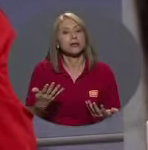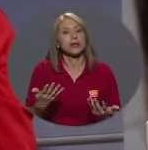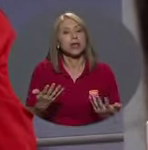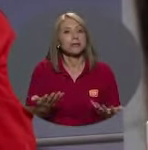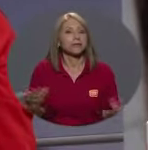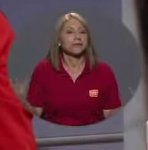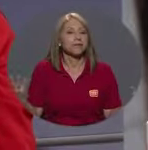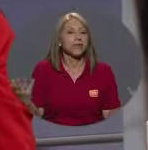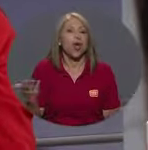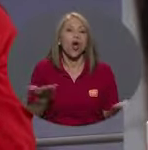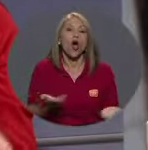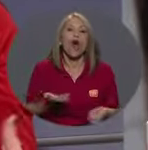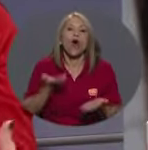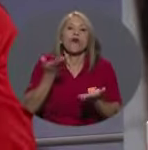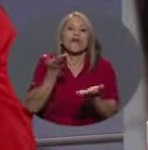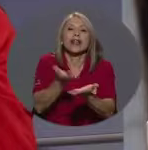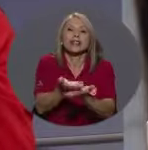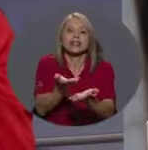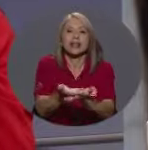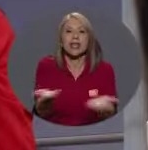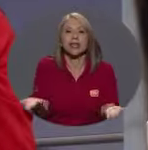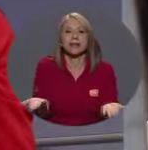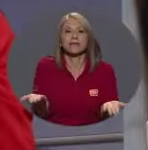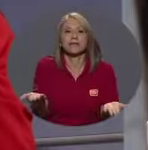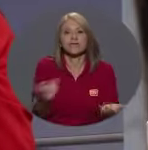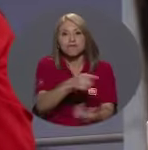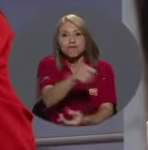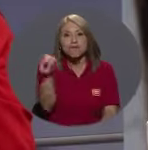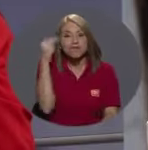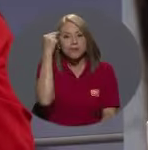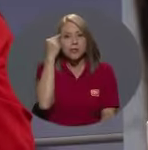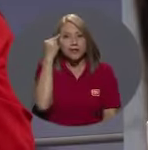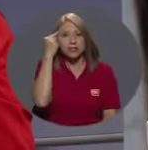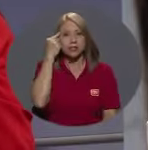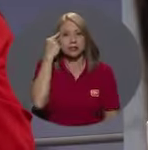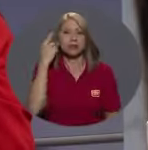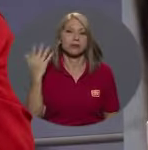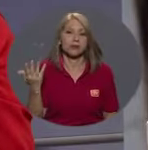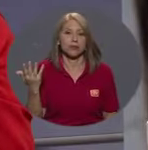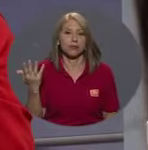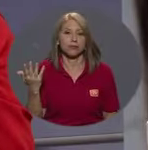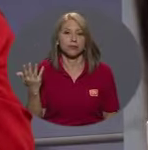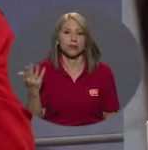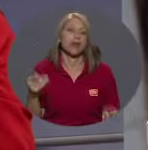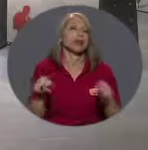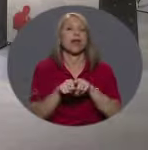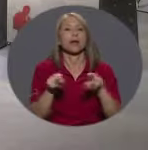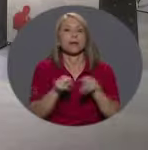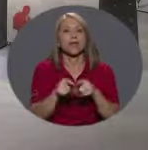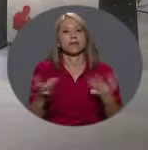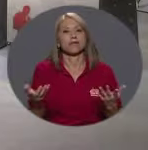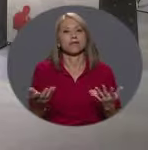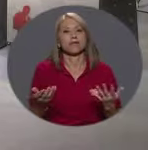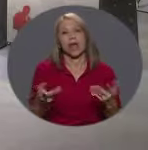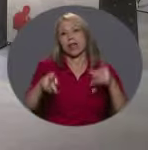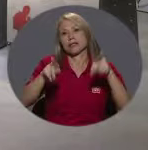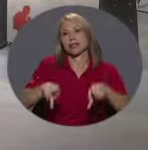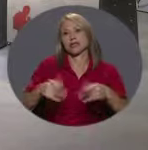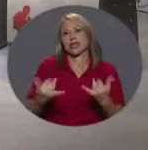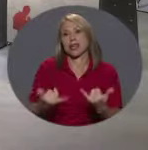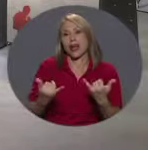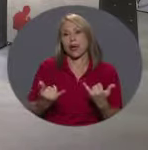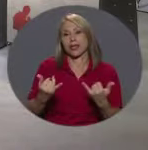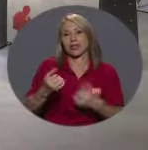a ofrecer esa reflexión, ¿verdad?, también a los que estén de